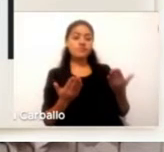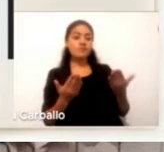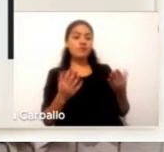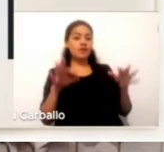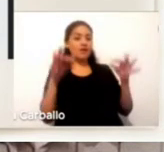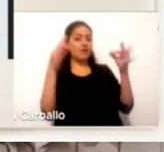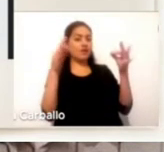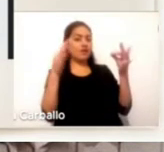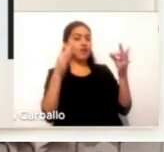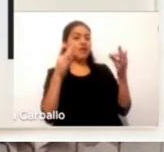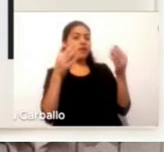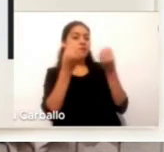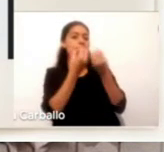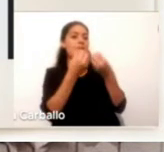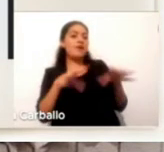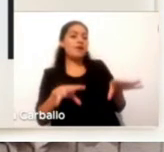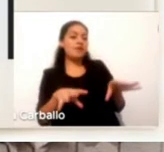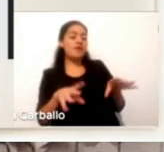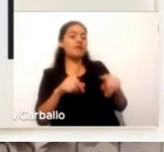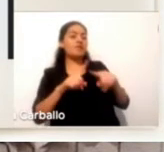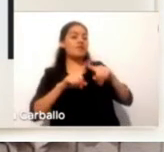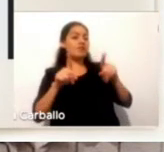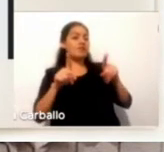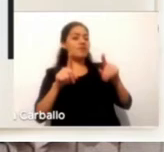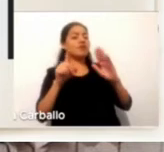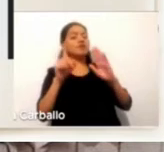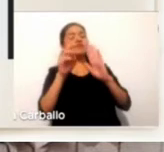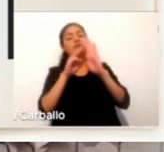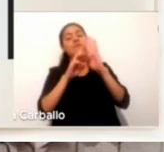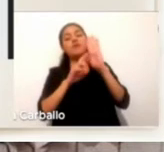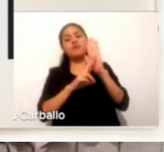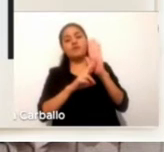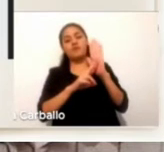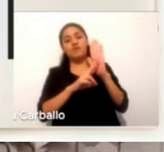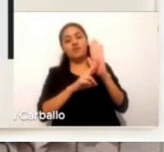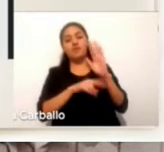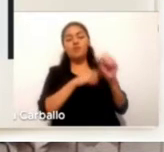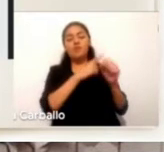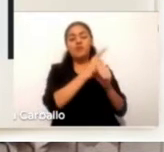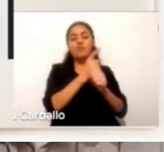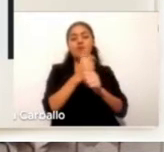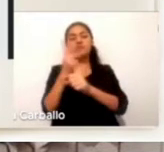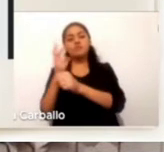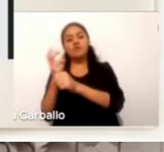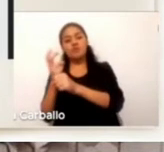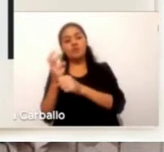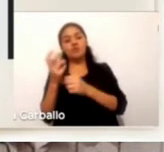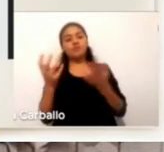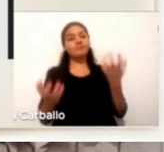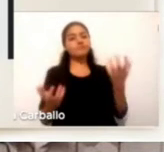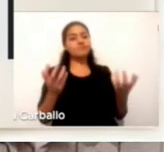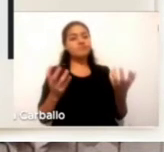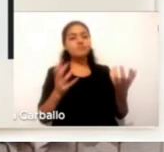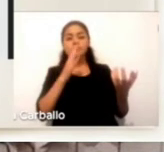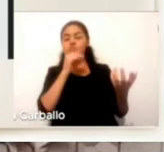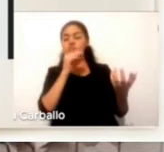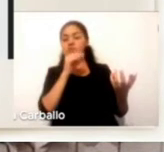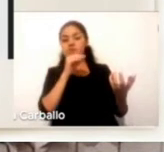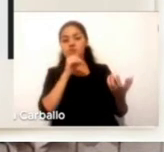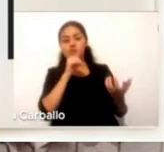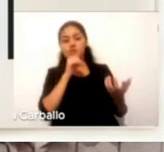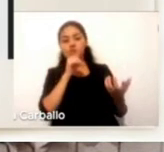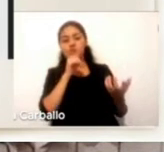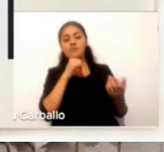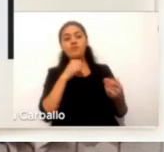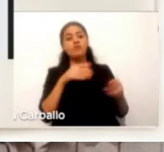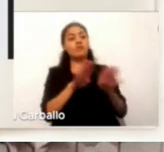extraídas de la urna, arroja una diferencia menor a la existente entre el primer y segundo lugar, por lo que no puede estimarse que exista una